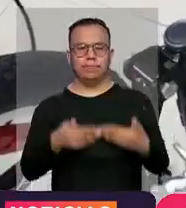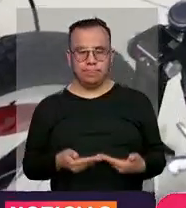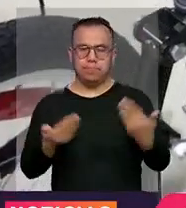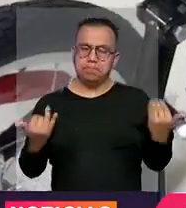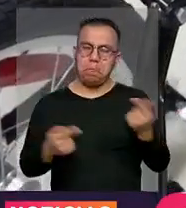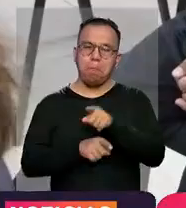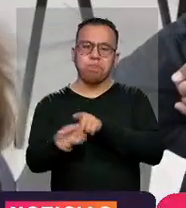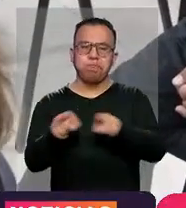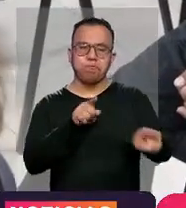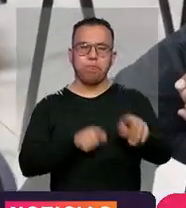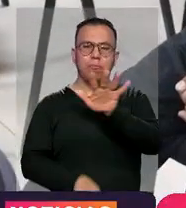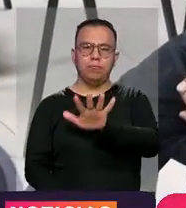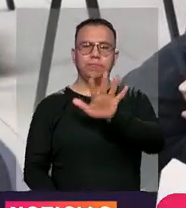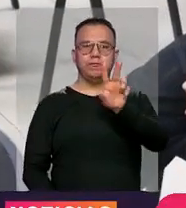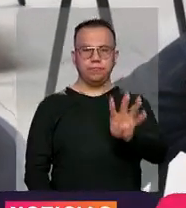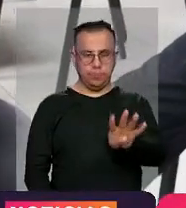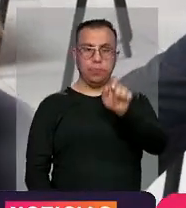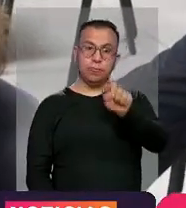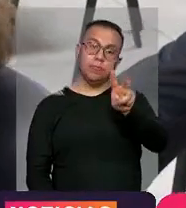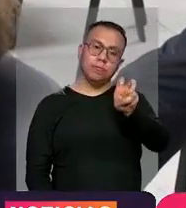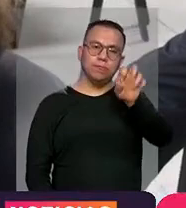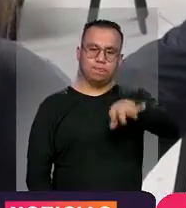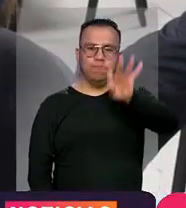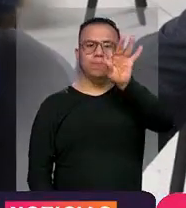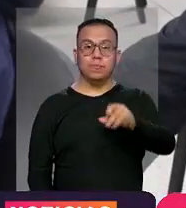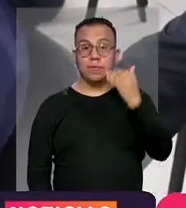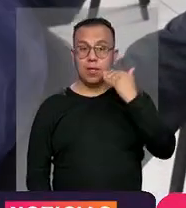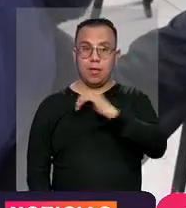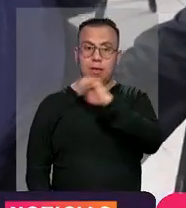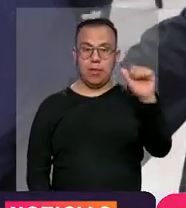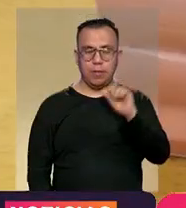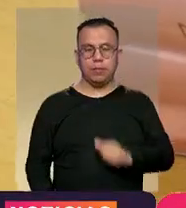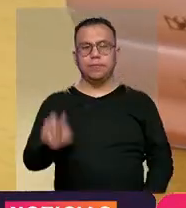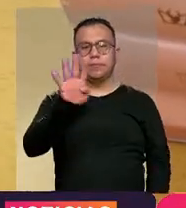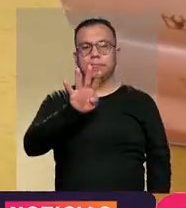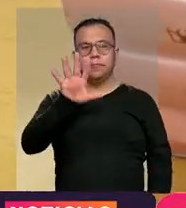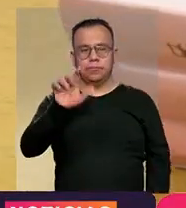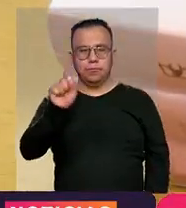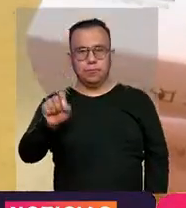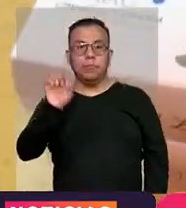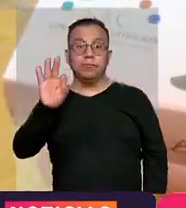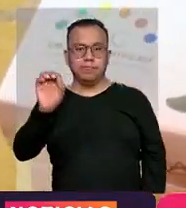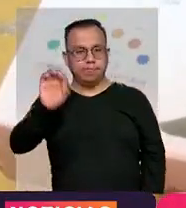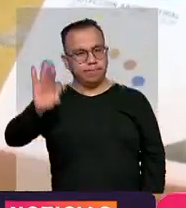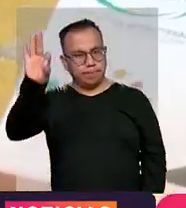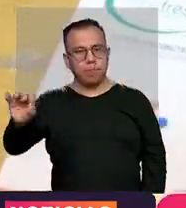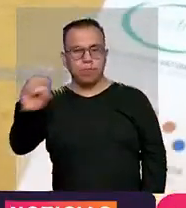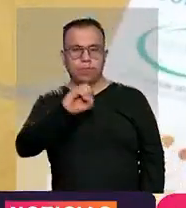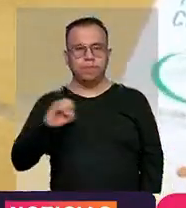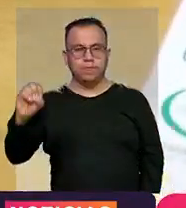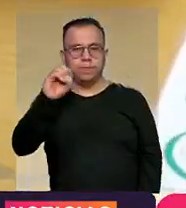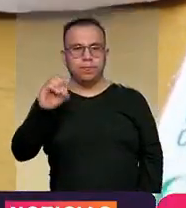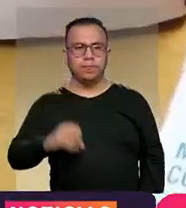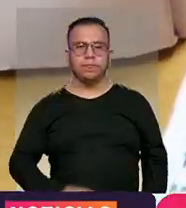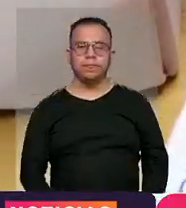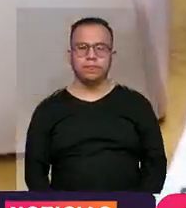los cuales el 54,7% son mujeres y el 45,3% son hombres.